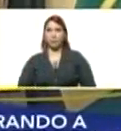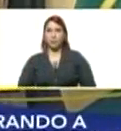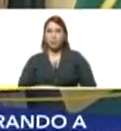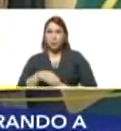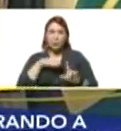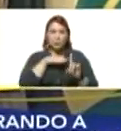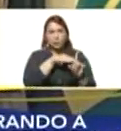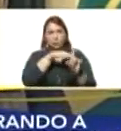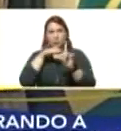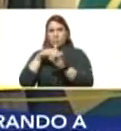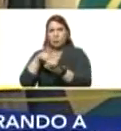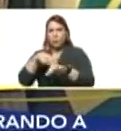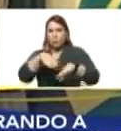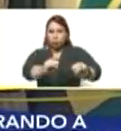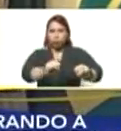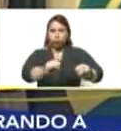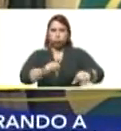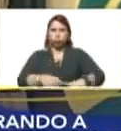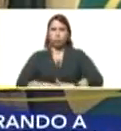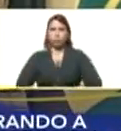amenazas de invasión,